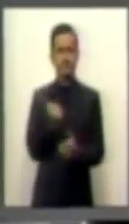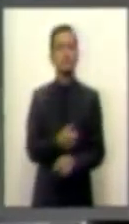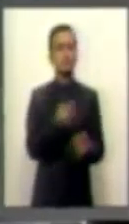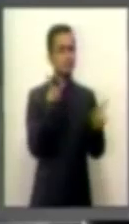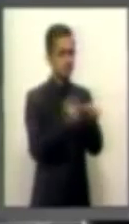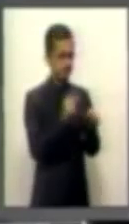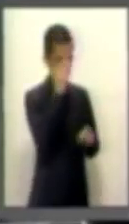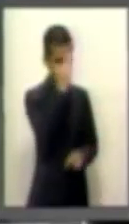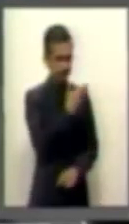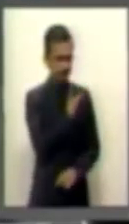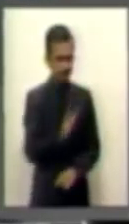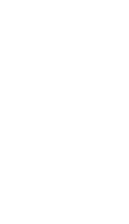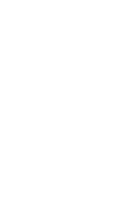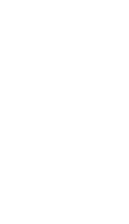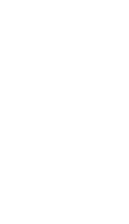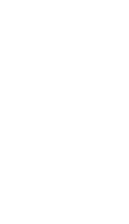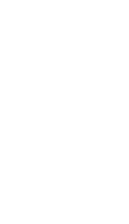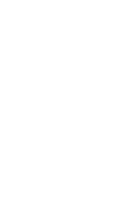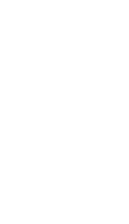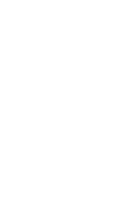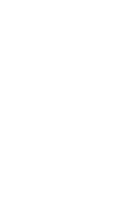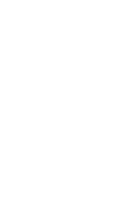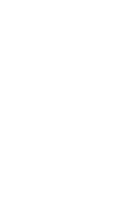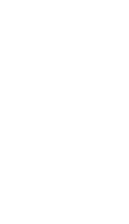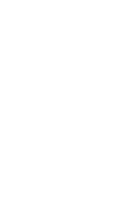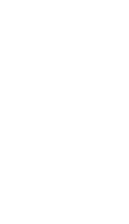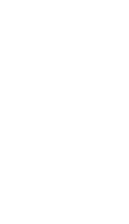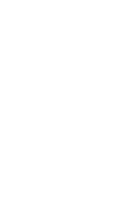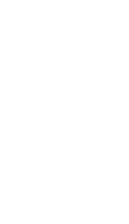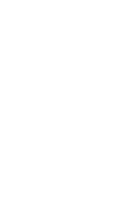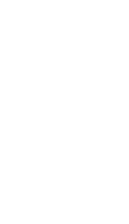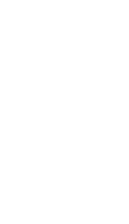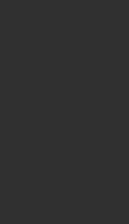presidenta muchas gracias diputados pere de más cerca de ti